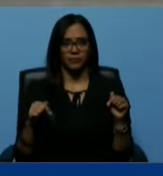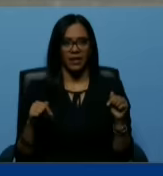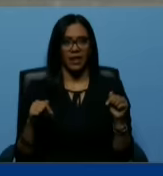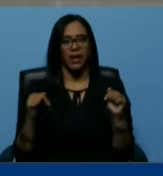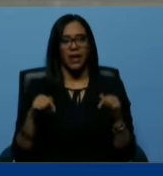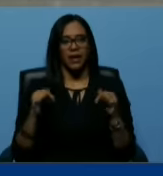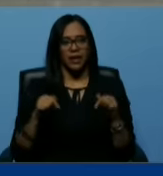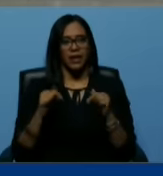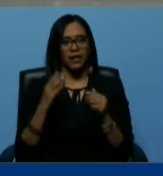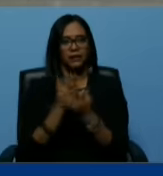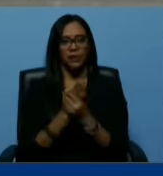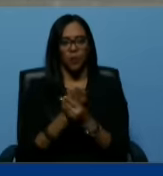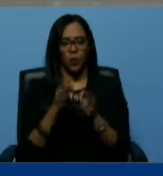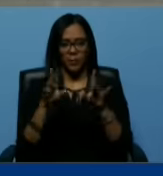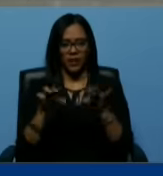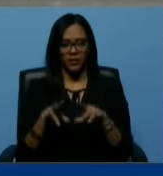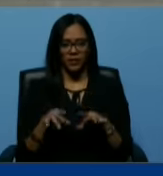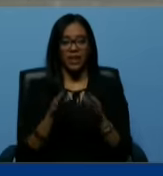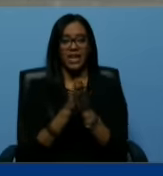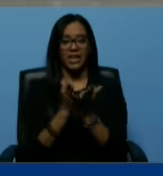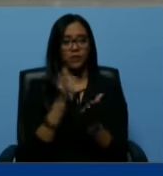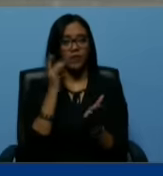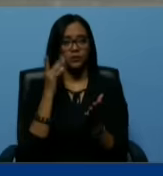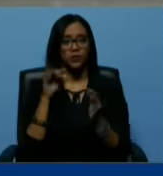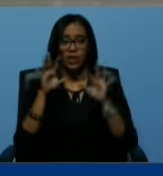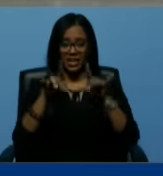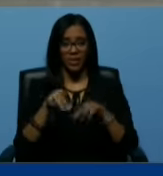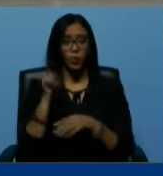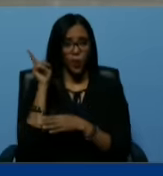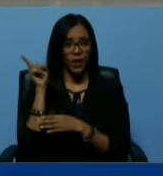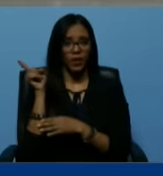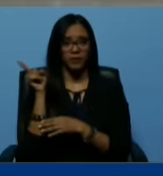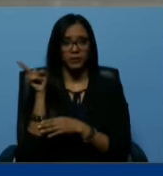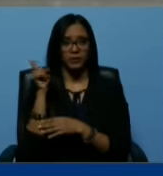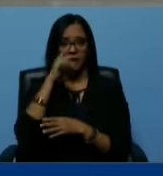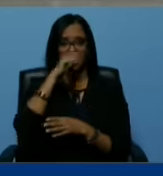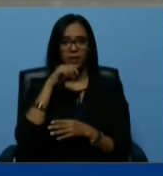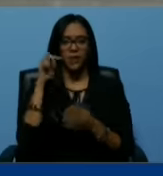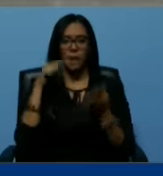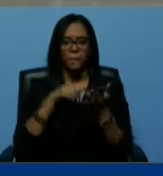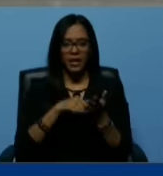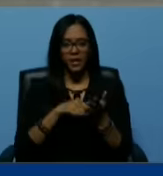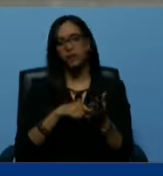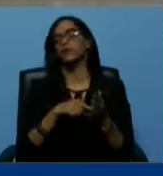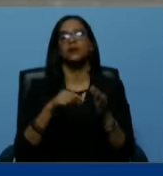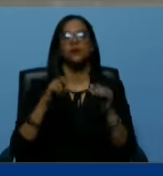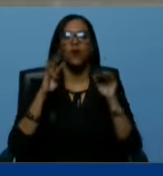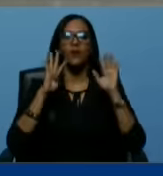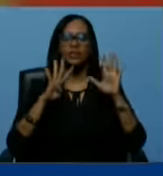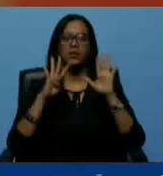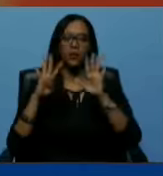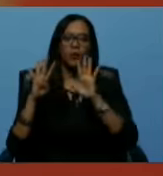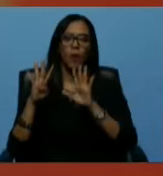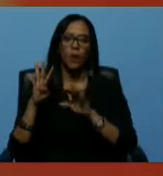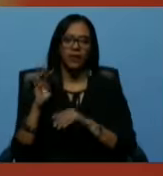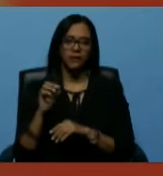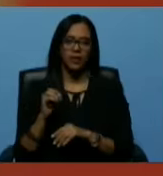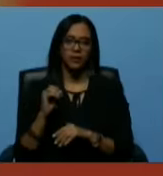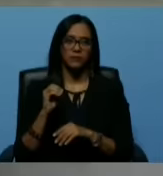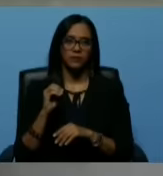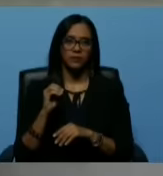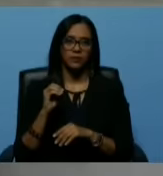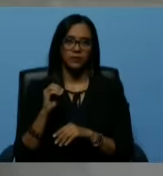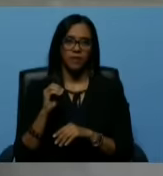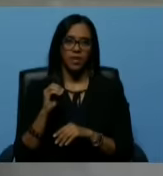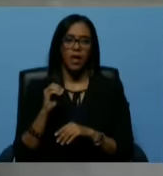documento, el libro azul escrito por él en el año 1990 como parte de su tesis para la Universidad Simón